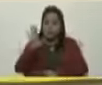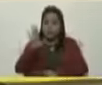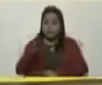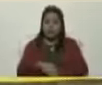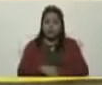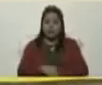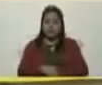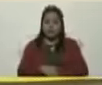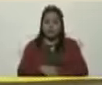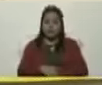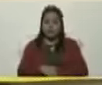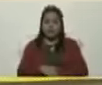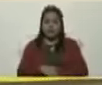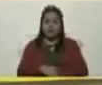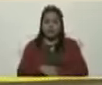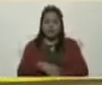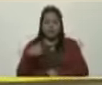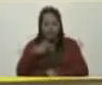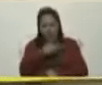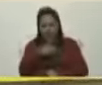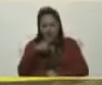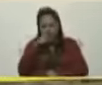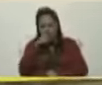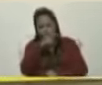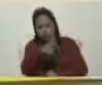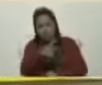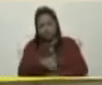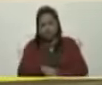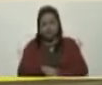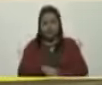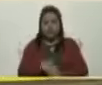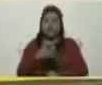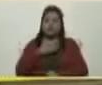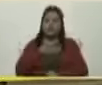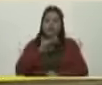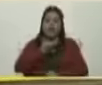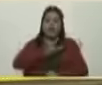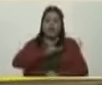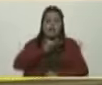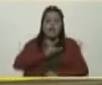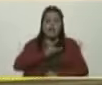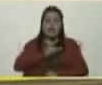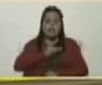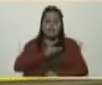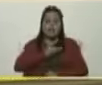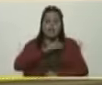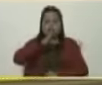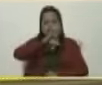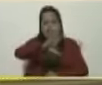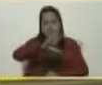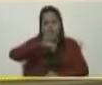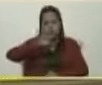compromiso, y quiero que observe algo. Yo en la alcaldía hay 53